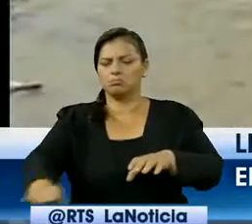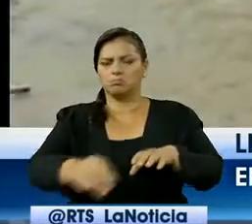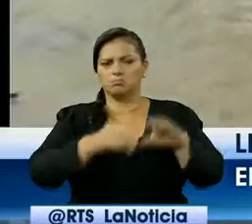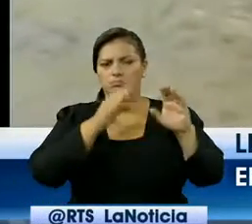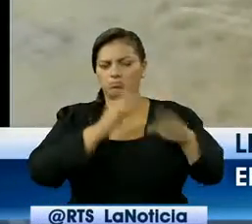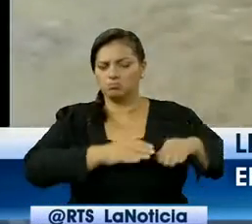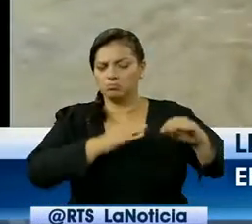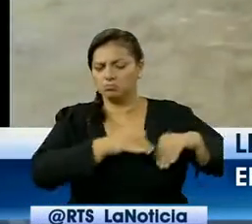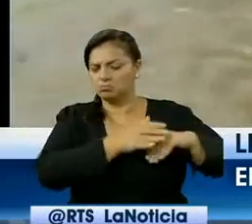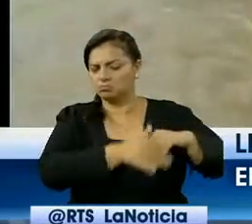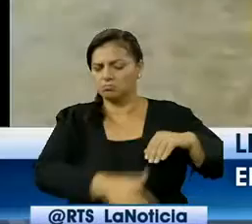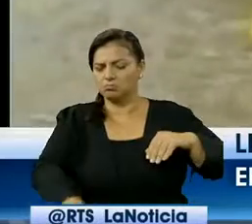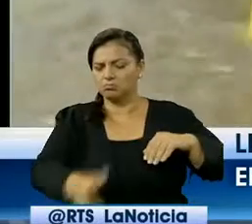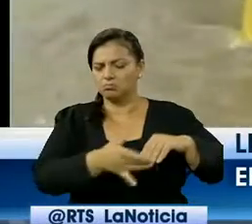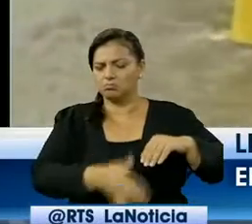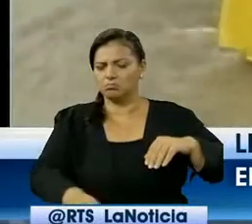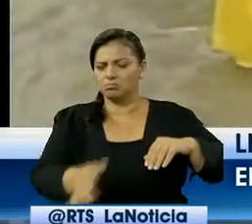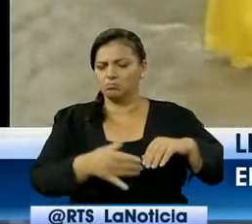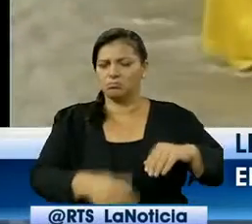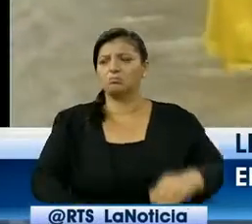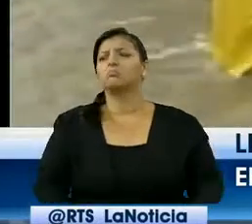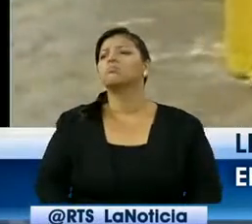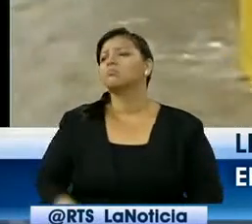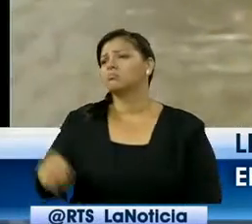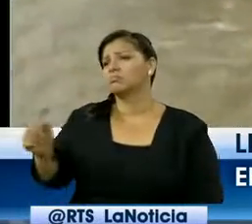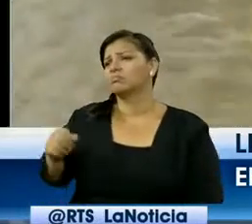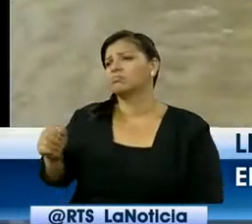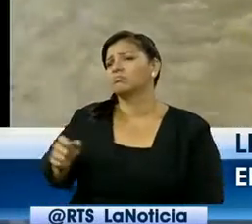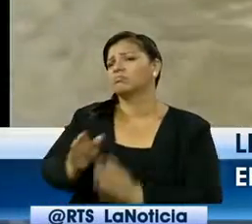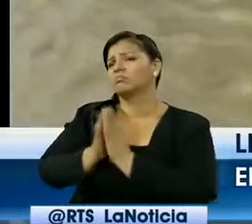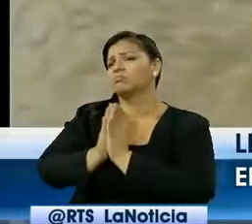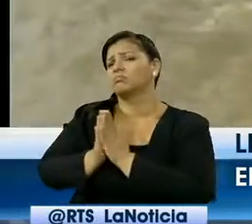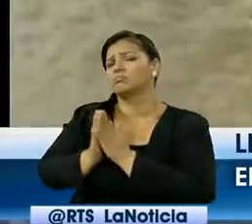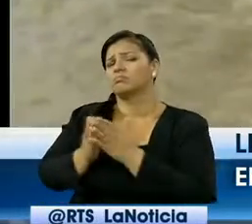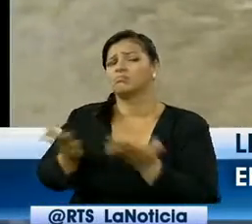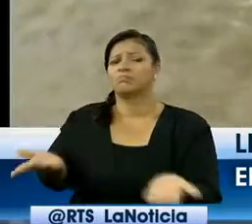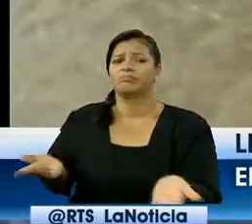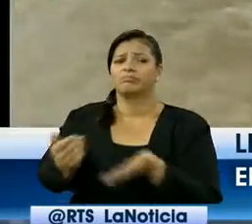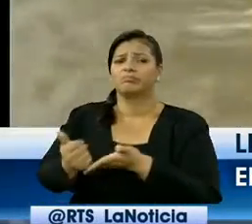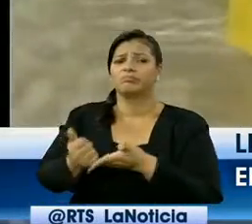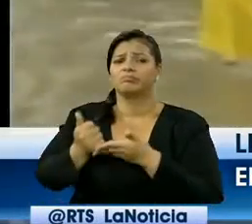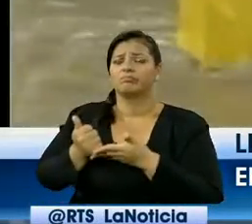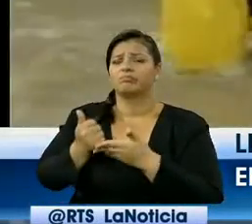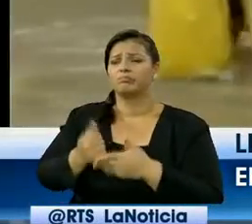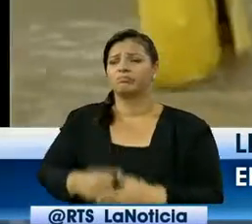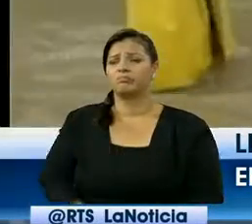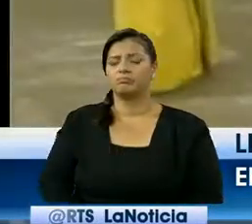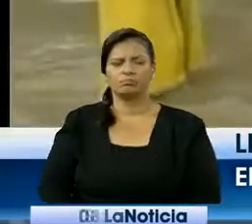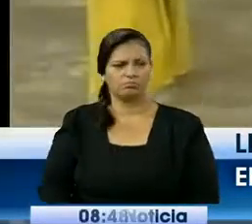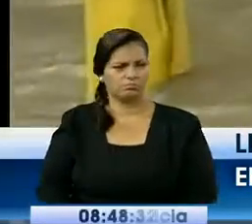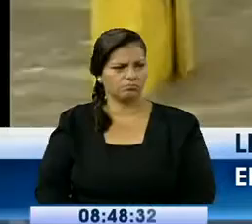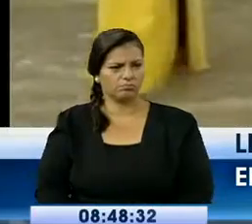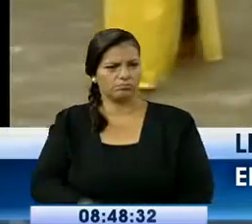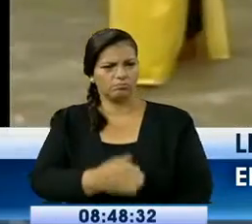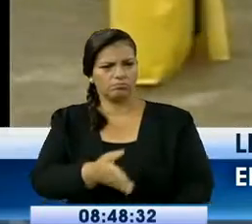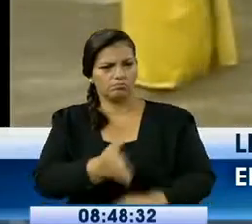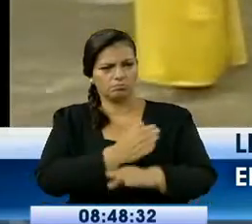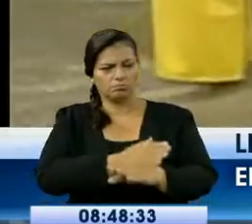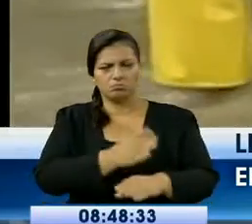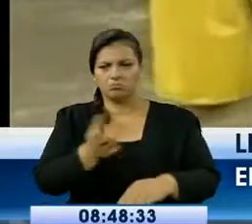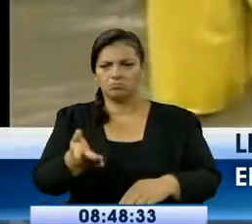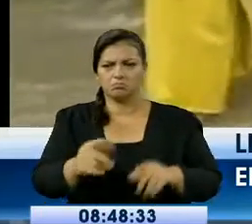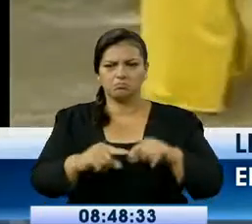nos prometen, todos los años nos prometen y nunca nos hacen nada. Okay. Hasta el momento, de pronto, ¿ustedes han contado ya con alguna brigada, fumigación, algo